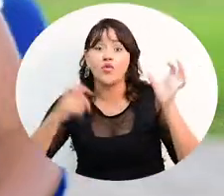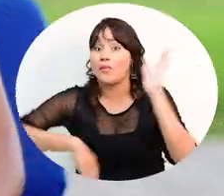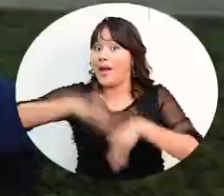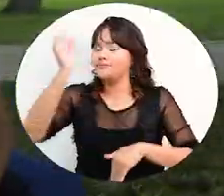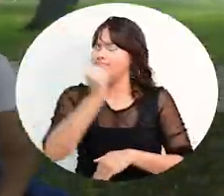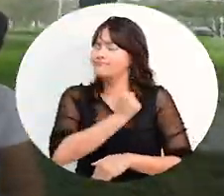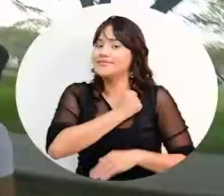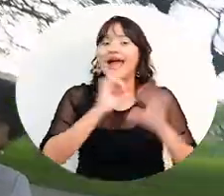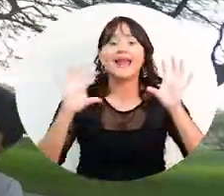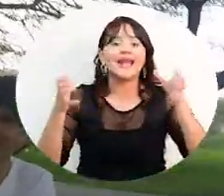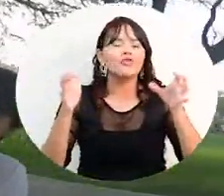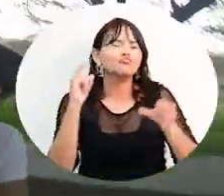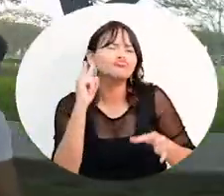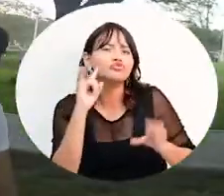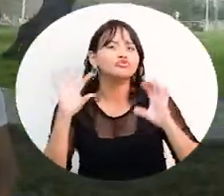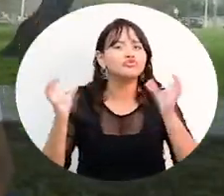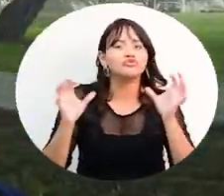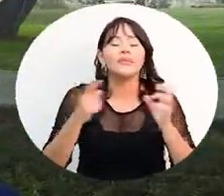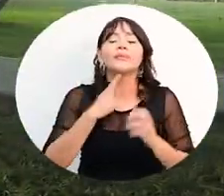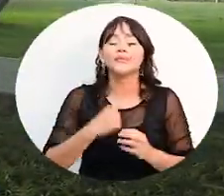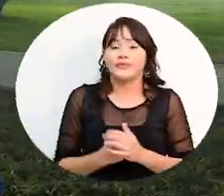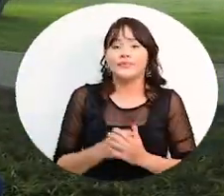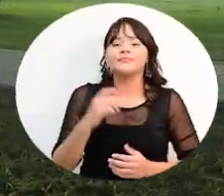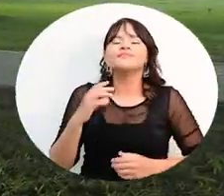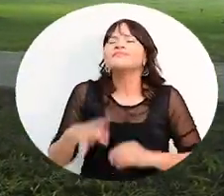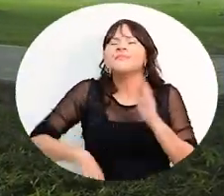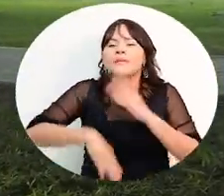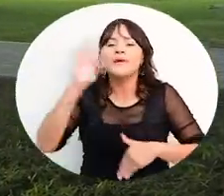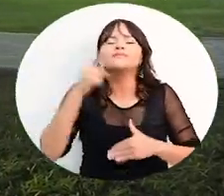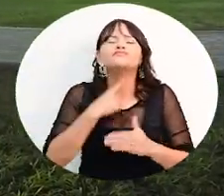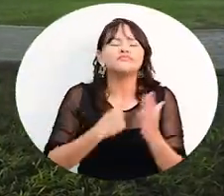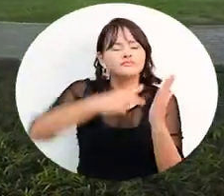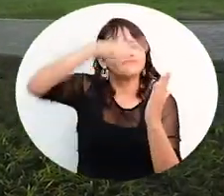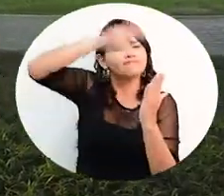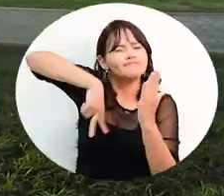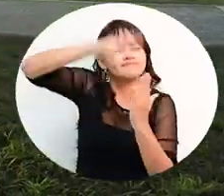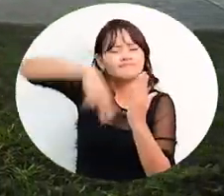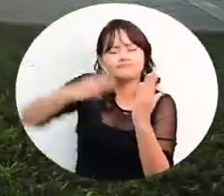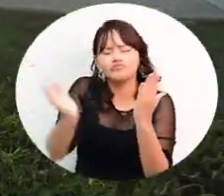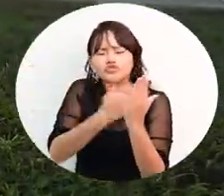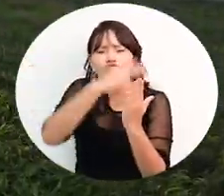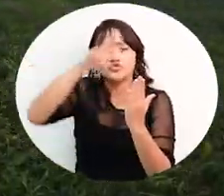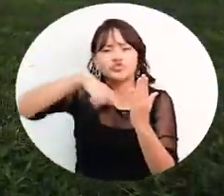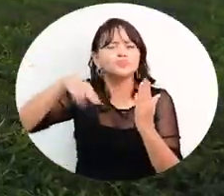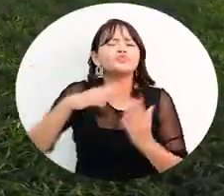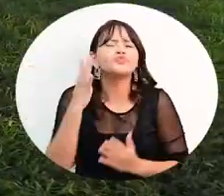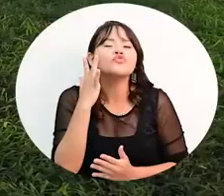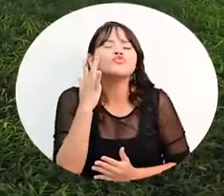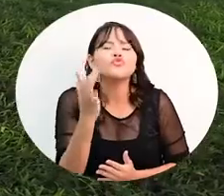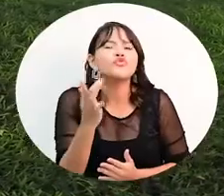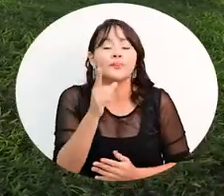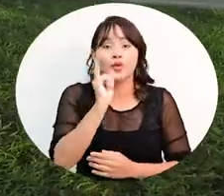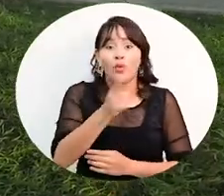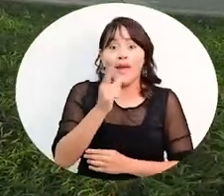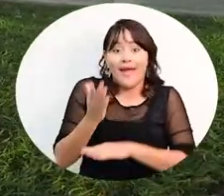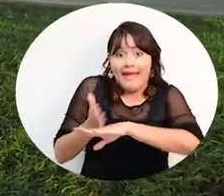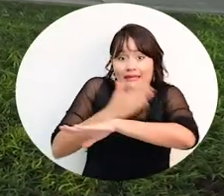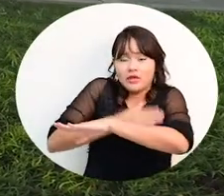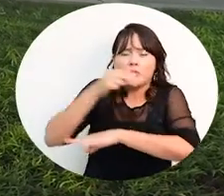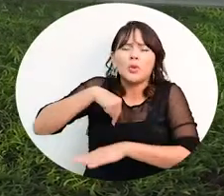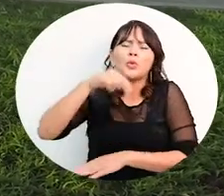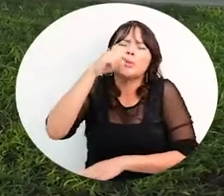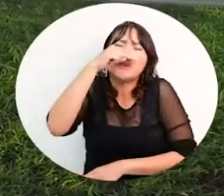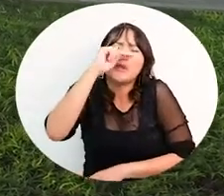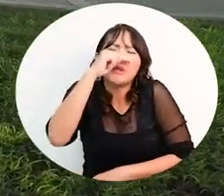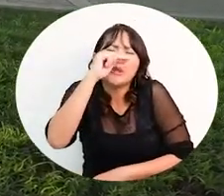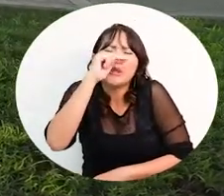me encanta la radio. Ahora cuéntanos esa pasión por la lectura. La pasión por la lectura viene porque mi abuelito, desde que yo soy muy pequeña, me hizo